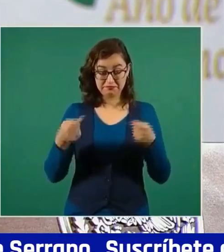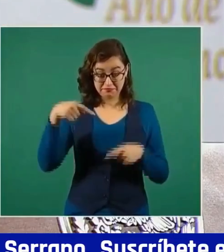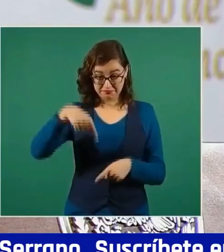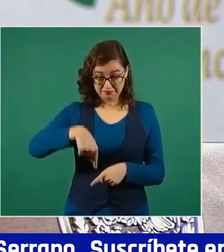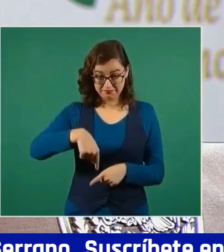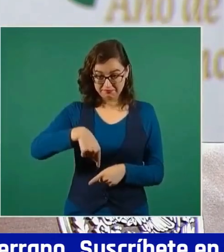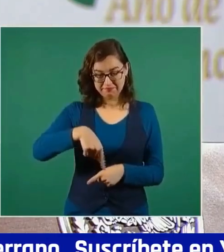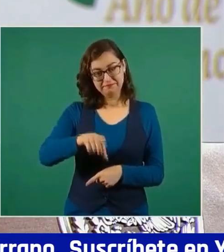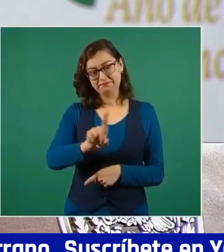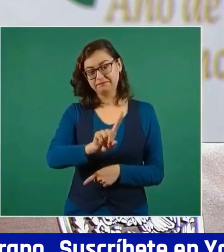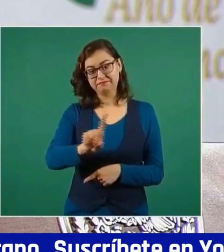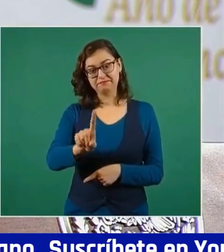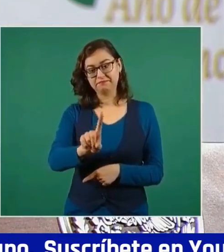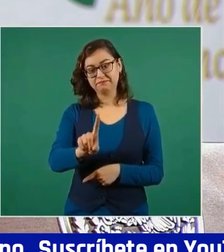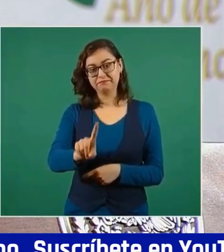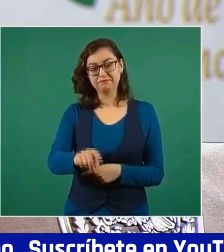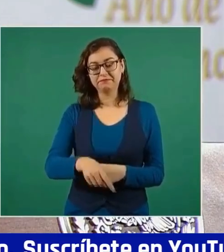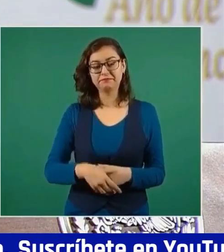en México.